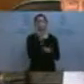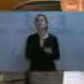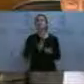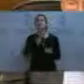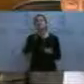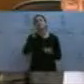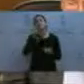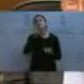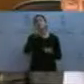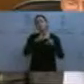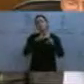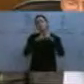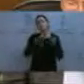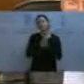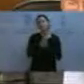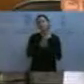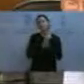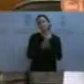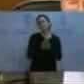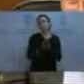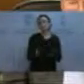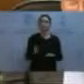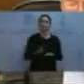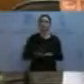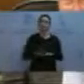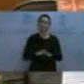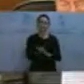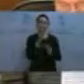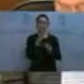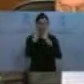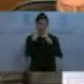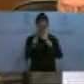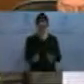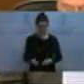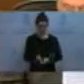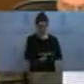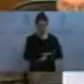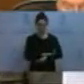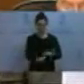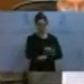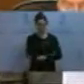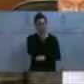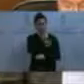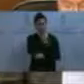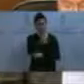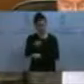los asturianos, por lo menos, merecemos que ustedes, los gobernantes o los que